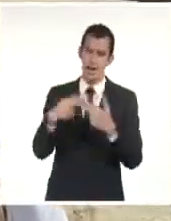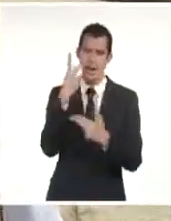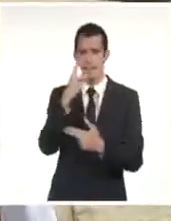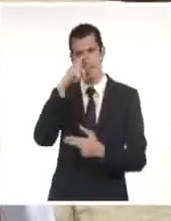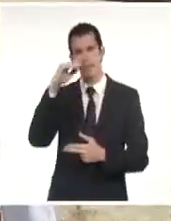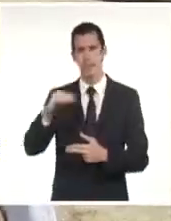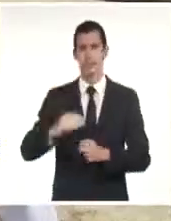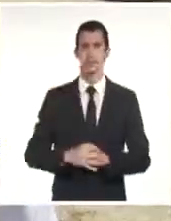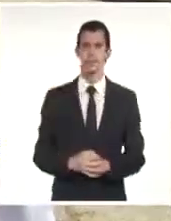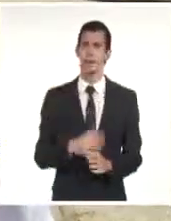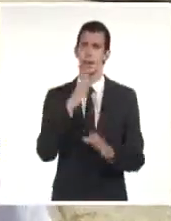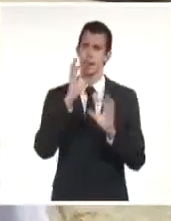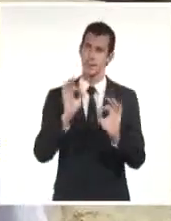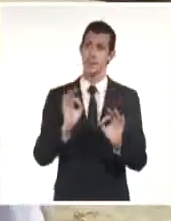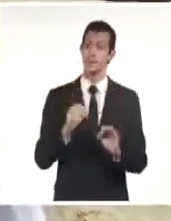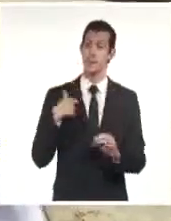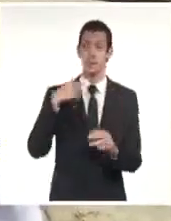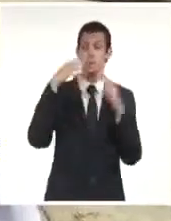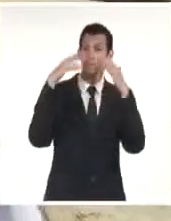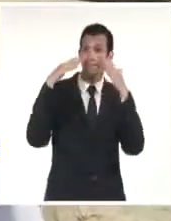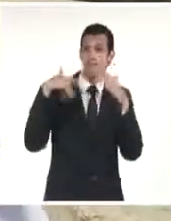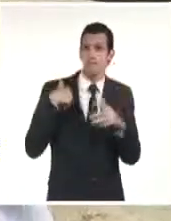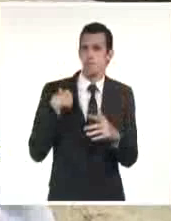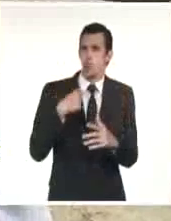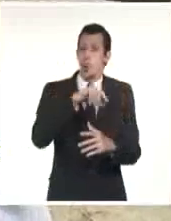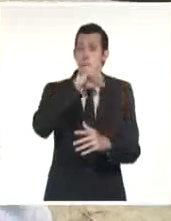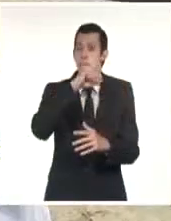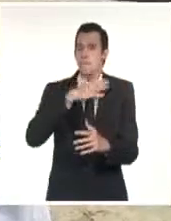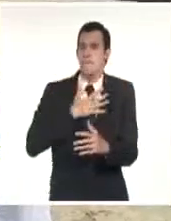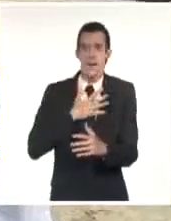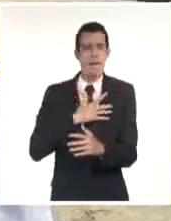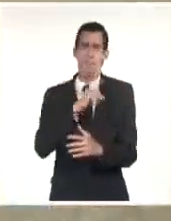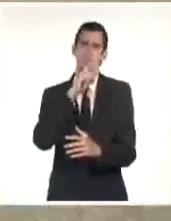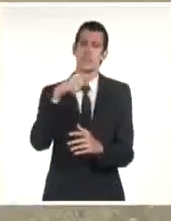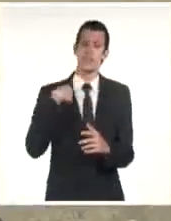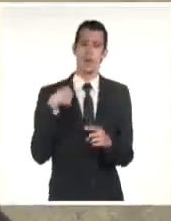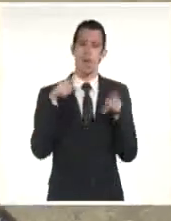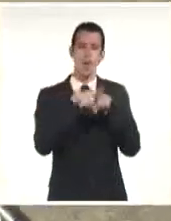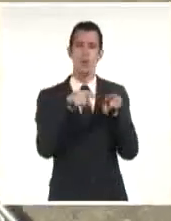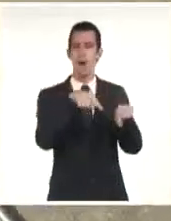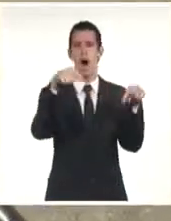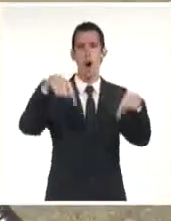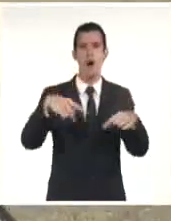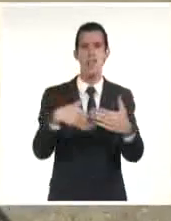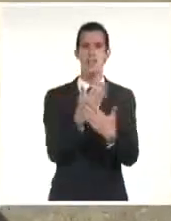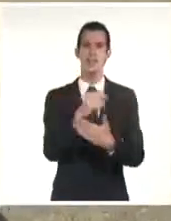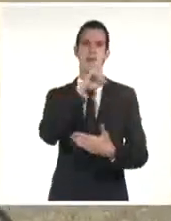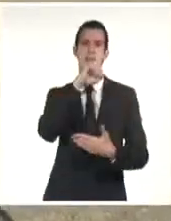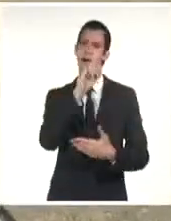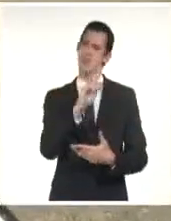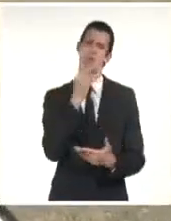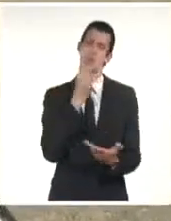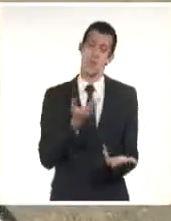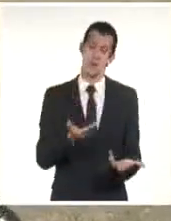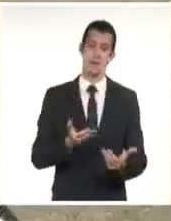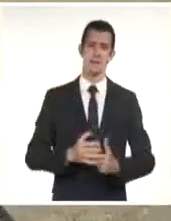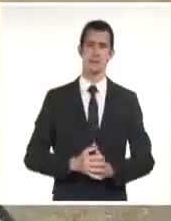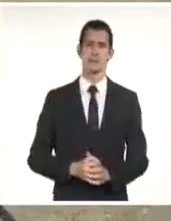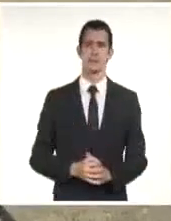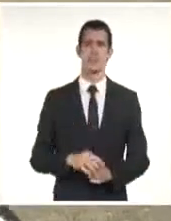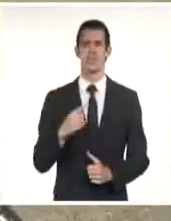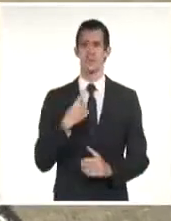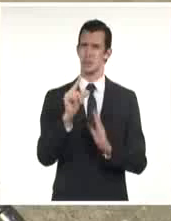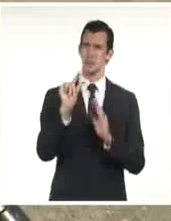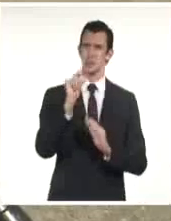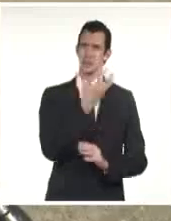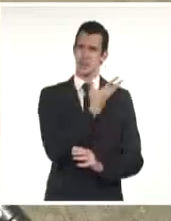se le aguan los ojos, tengo a mi mamá, que hoy tampoco puedo estar con ella. Un poco triste por las labores que se están haciendo, ya hoy vamos